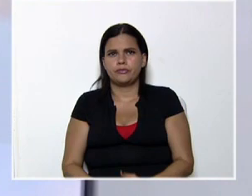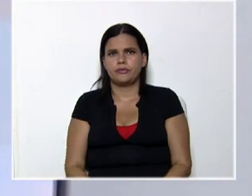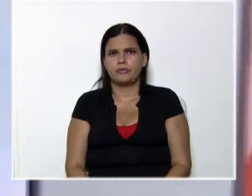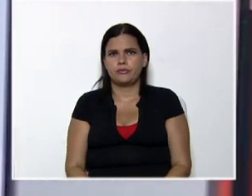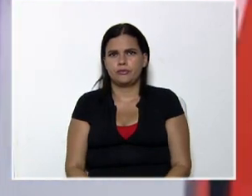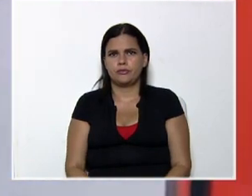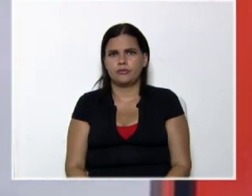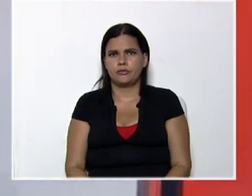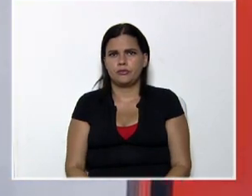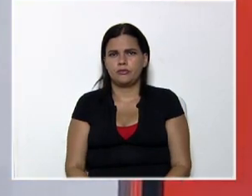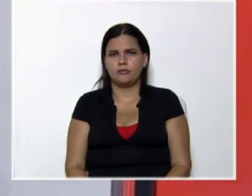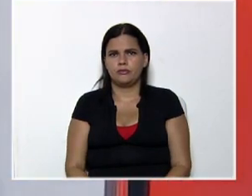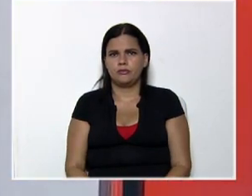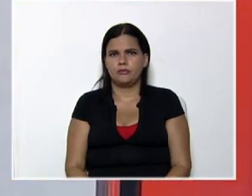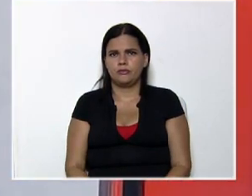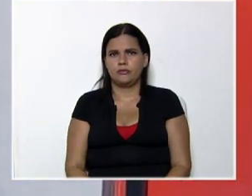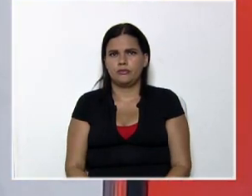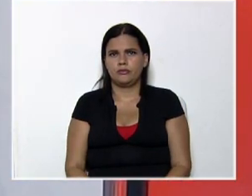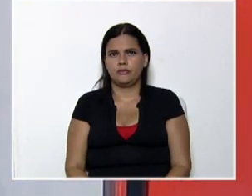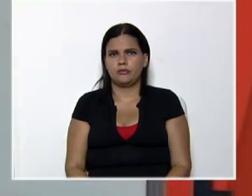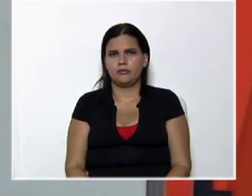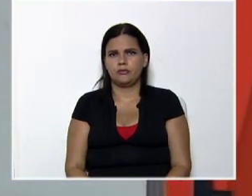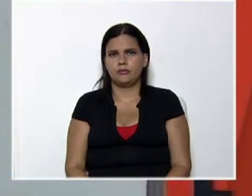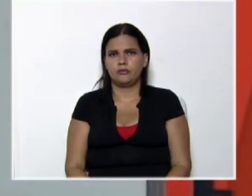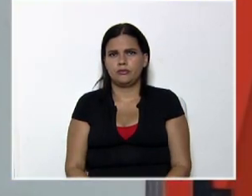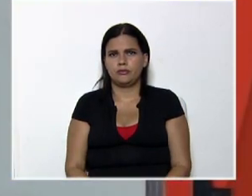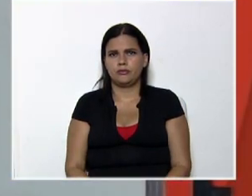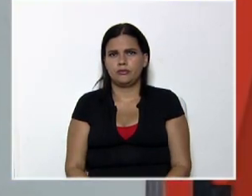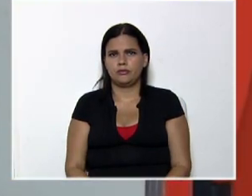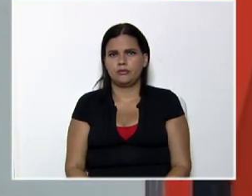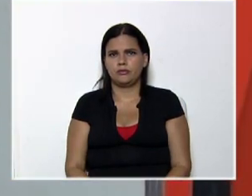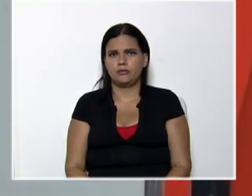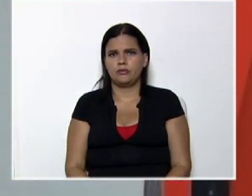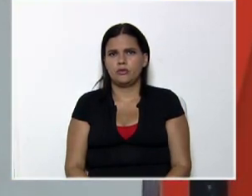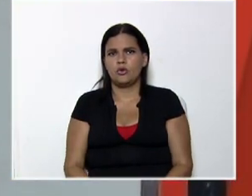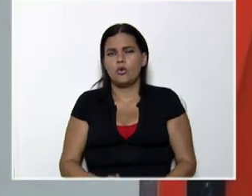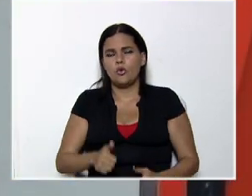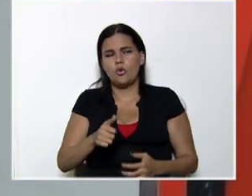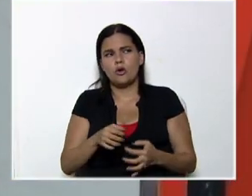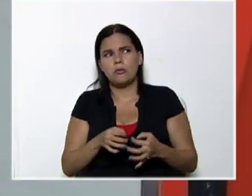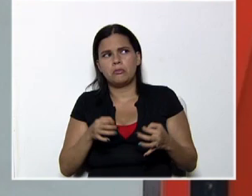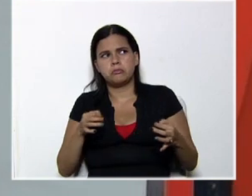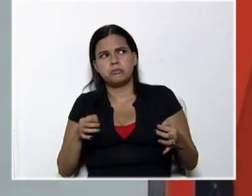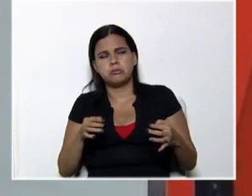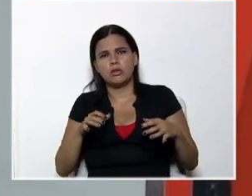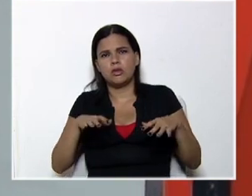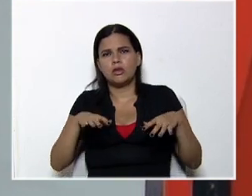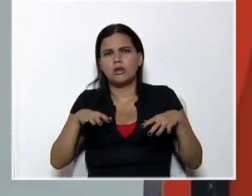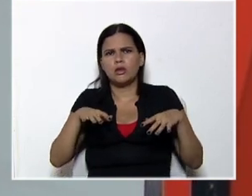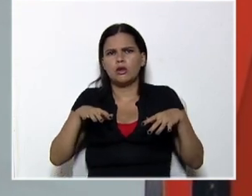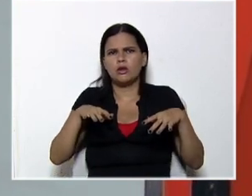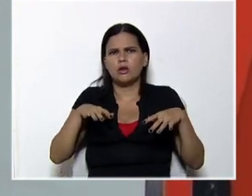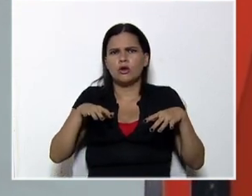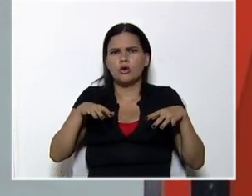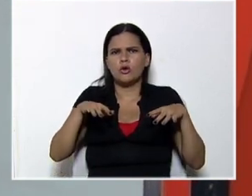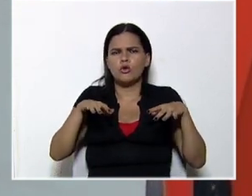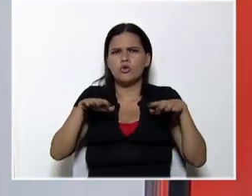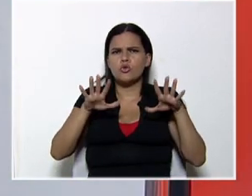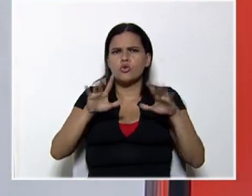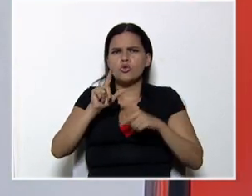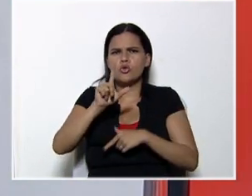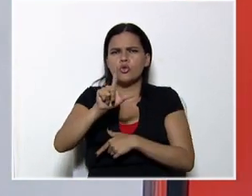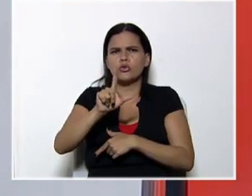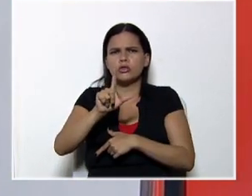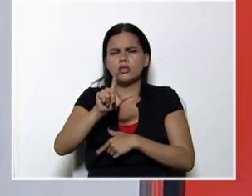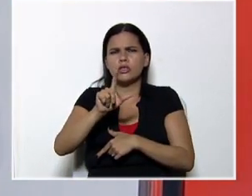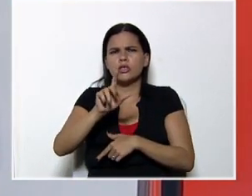el lado más largo 12 y el lado más corto 3. Entonces tendríamos